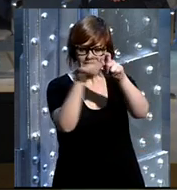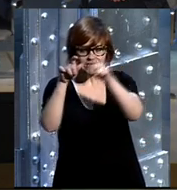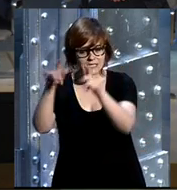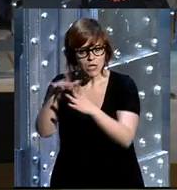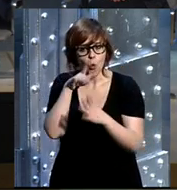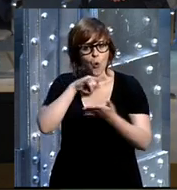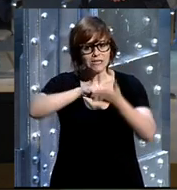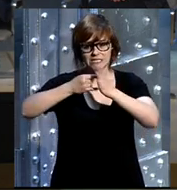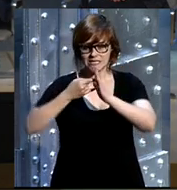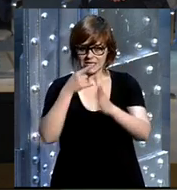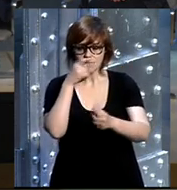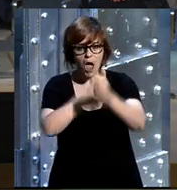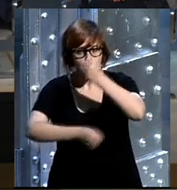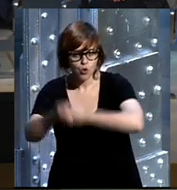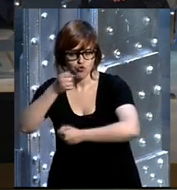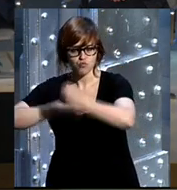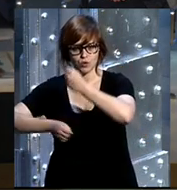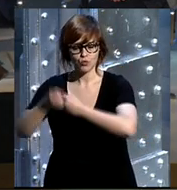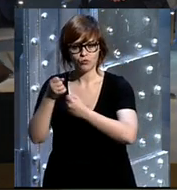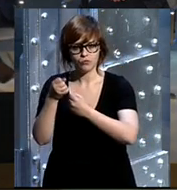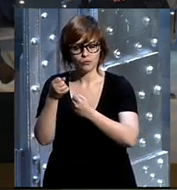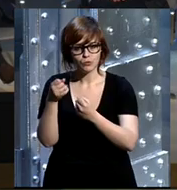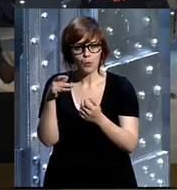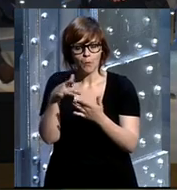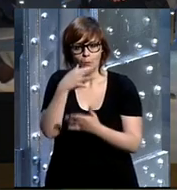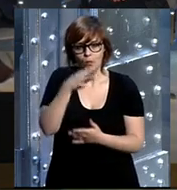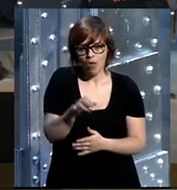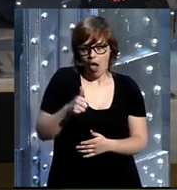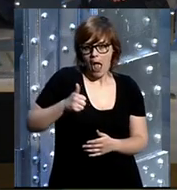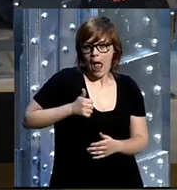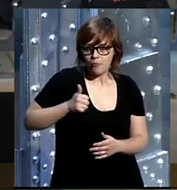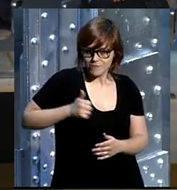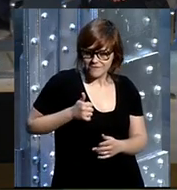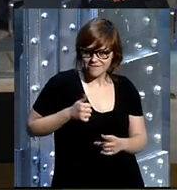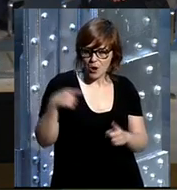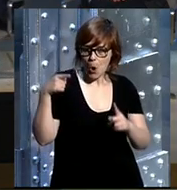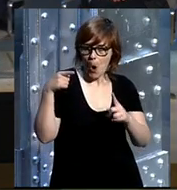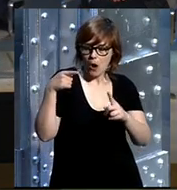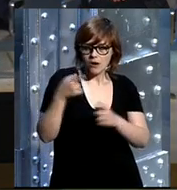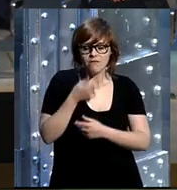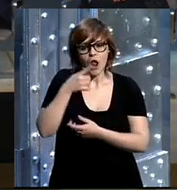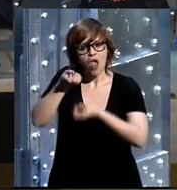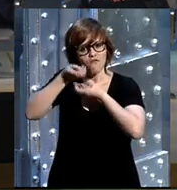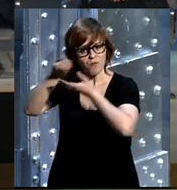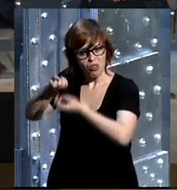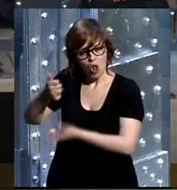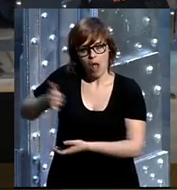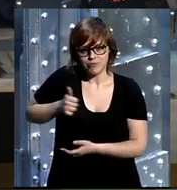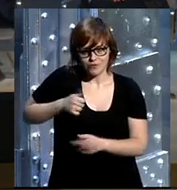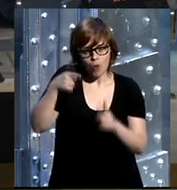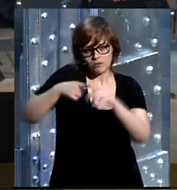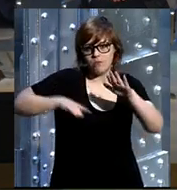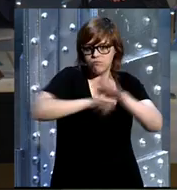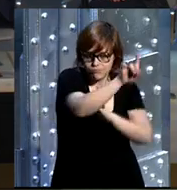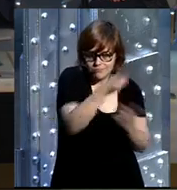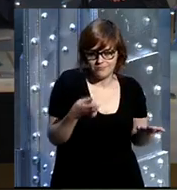sistema económico desarrolle toda la potencialidad que la información y los datos le suponen. Por